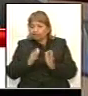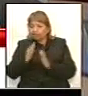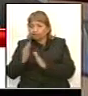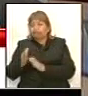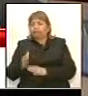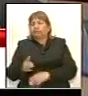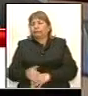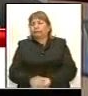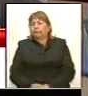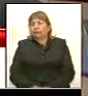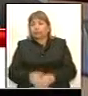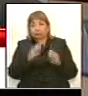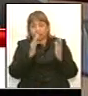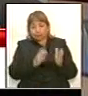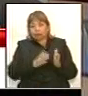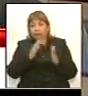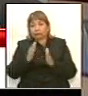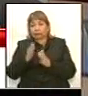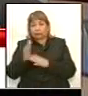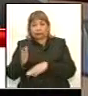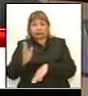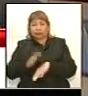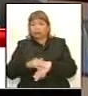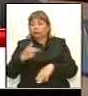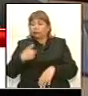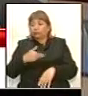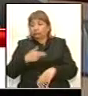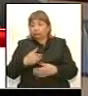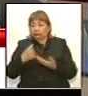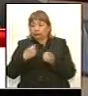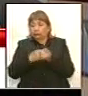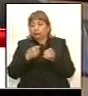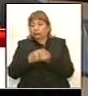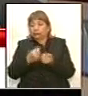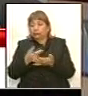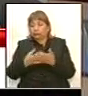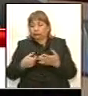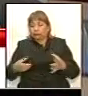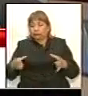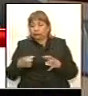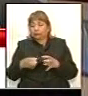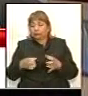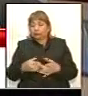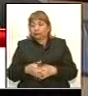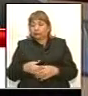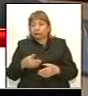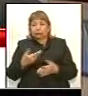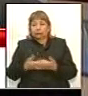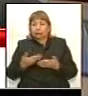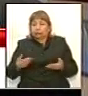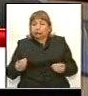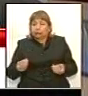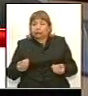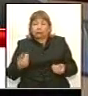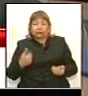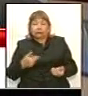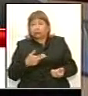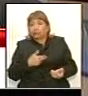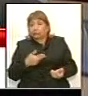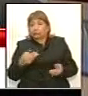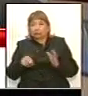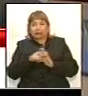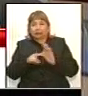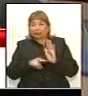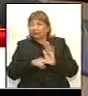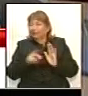prevención de desastres. Ordénate de una vez y nosotros vamos a apoyarte desde aquí, desde el Congreso de la República, porque solo nosotros con normas